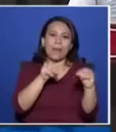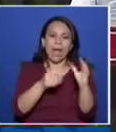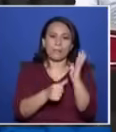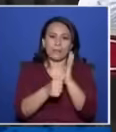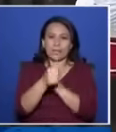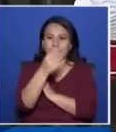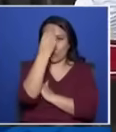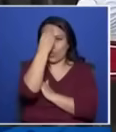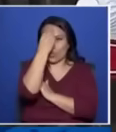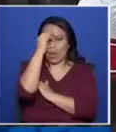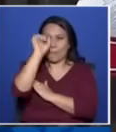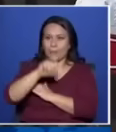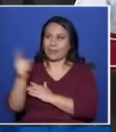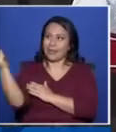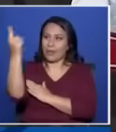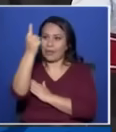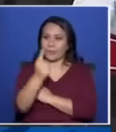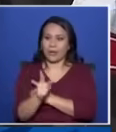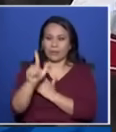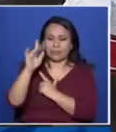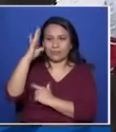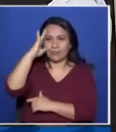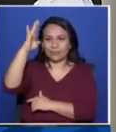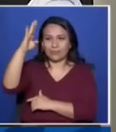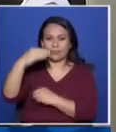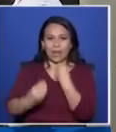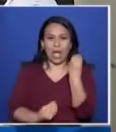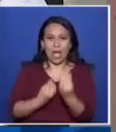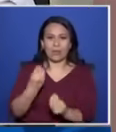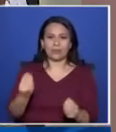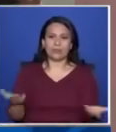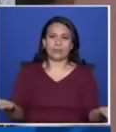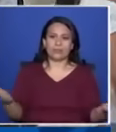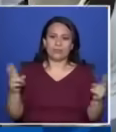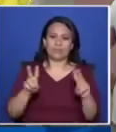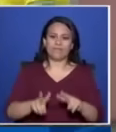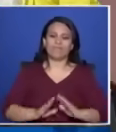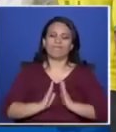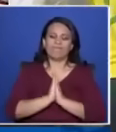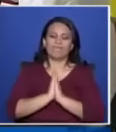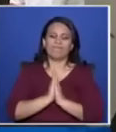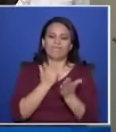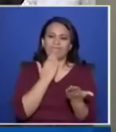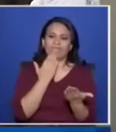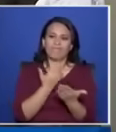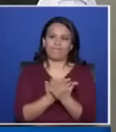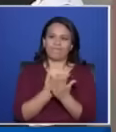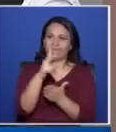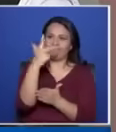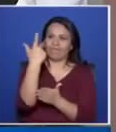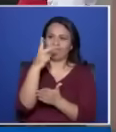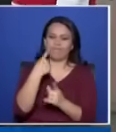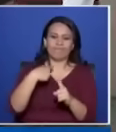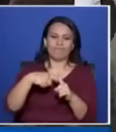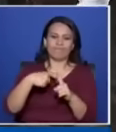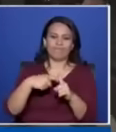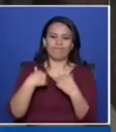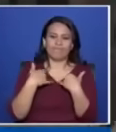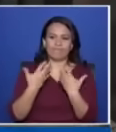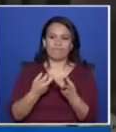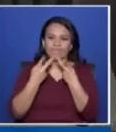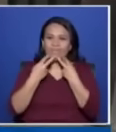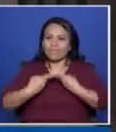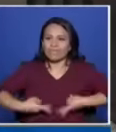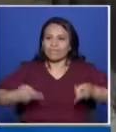las respectivas autoridades para ver a dónde llegamos o qué vamos a hacer. Okay, muchísimas gracias. Ahí escuchábamos entonces padres de familias de la unidad